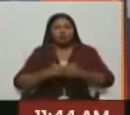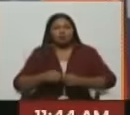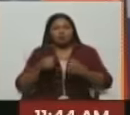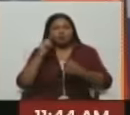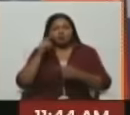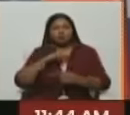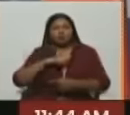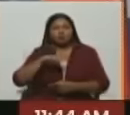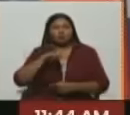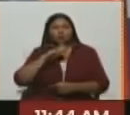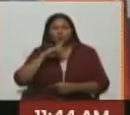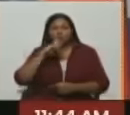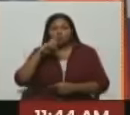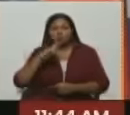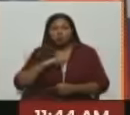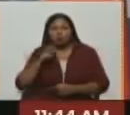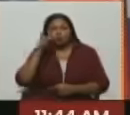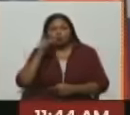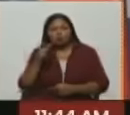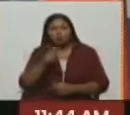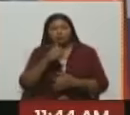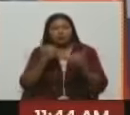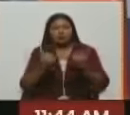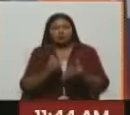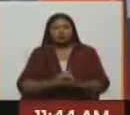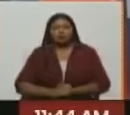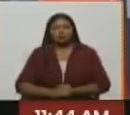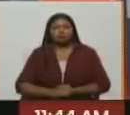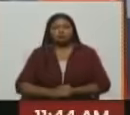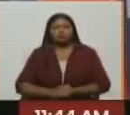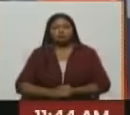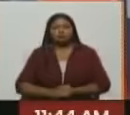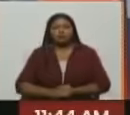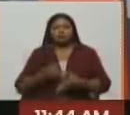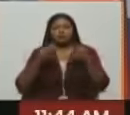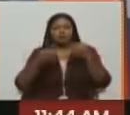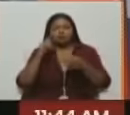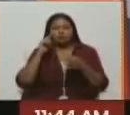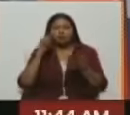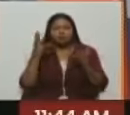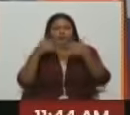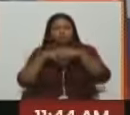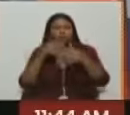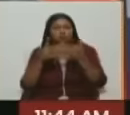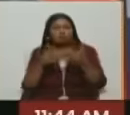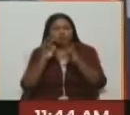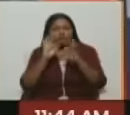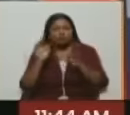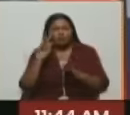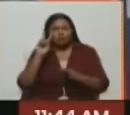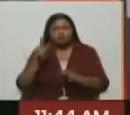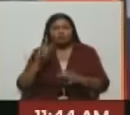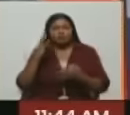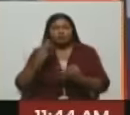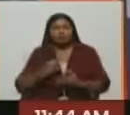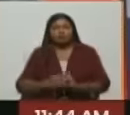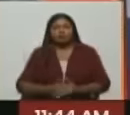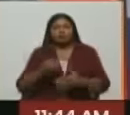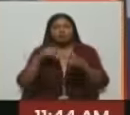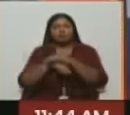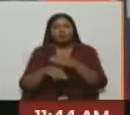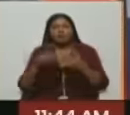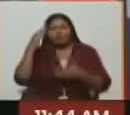odio, rencor en la población para justificar una invasión, una intervención